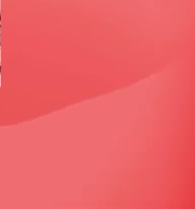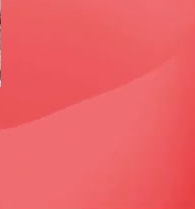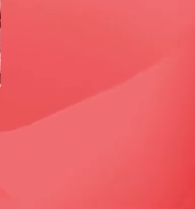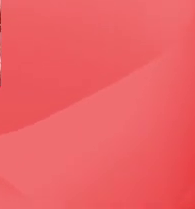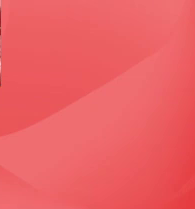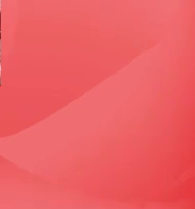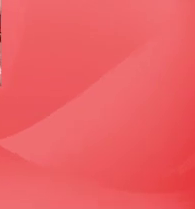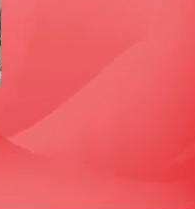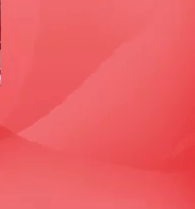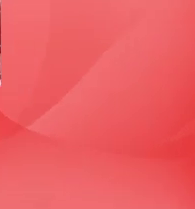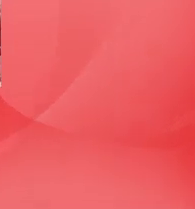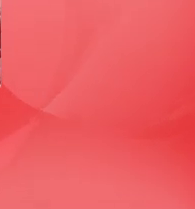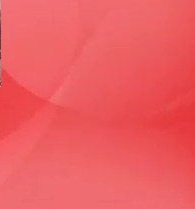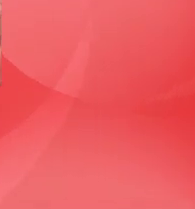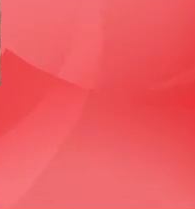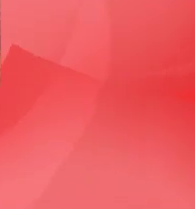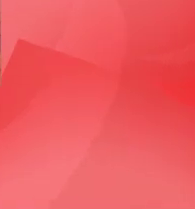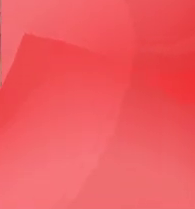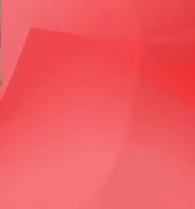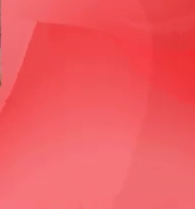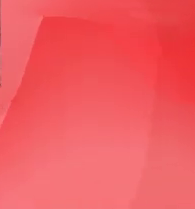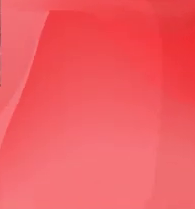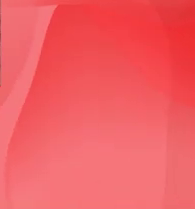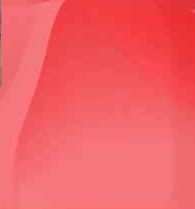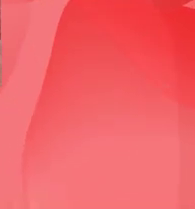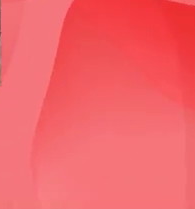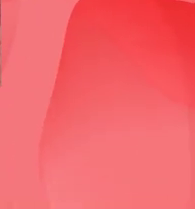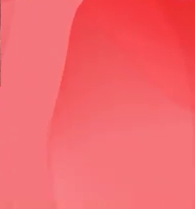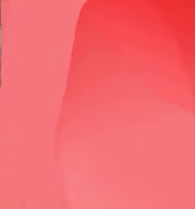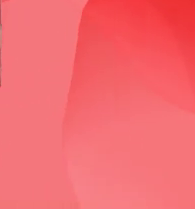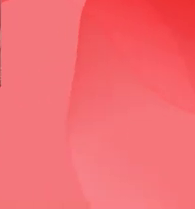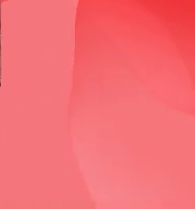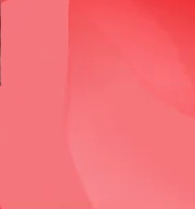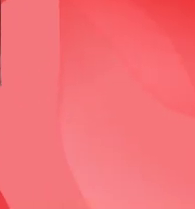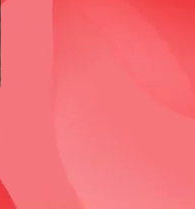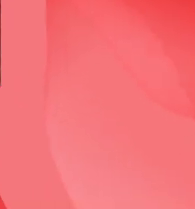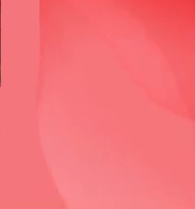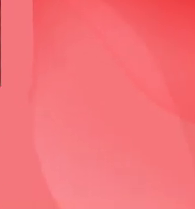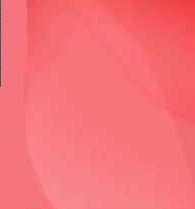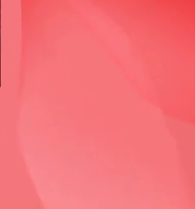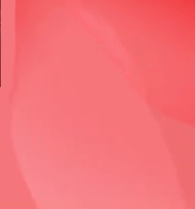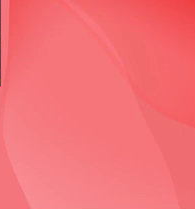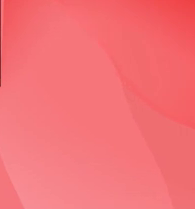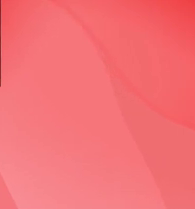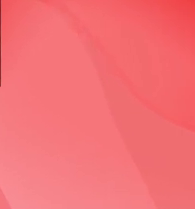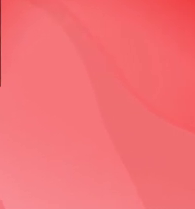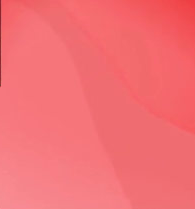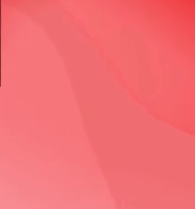Thank you.